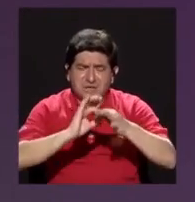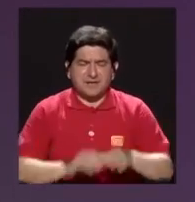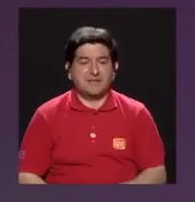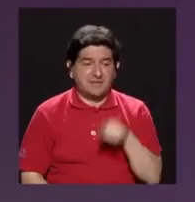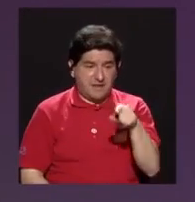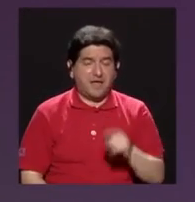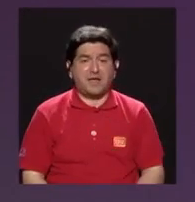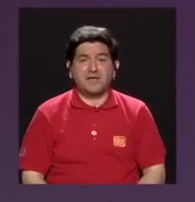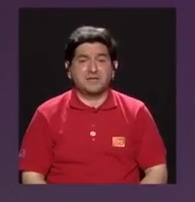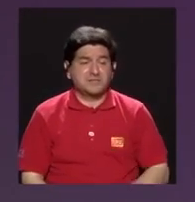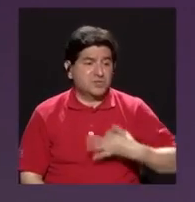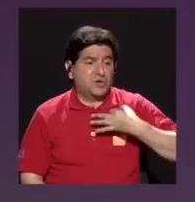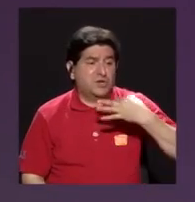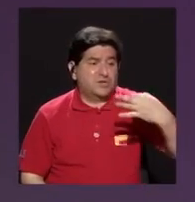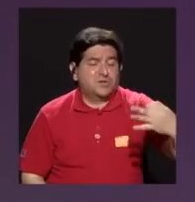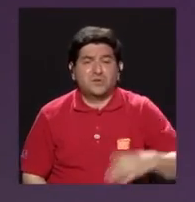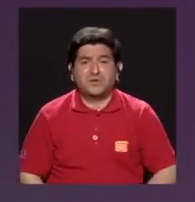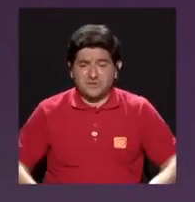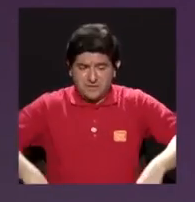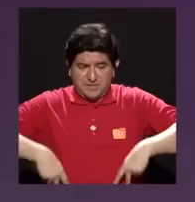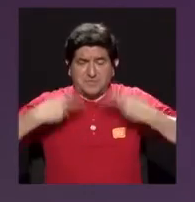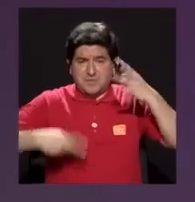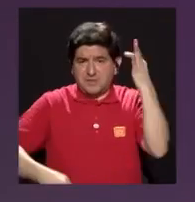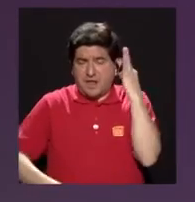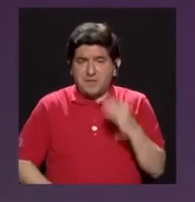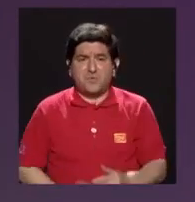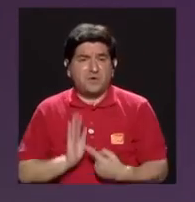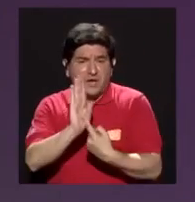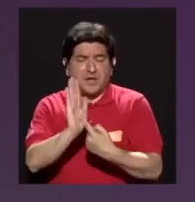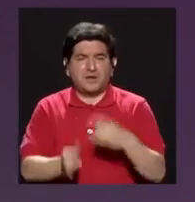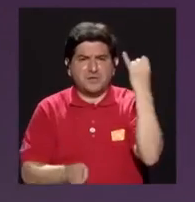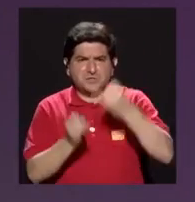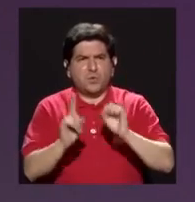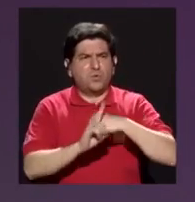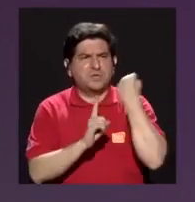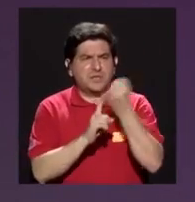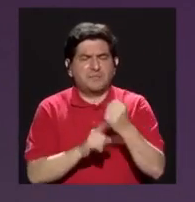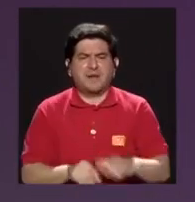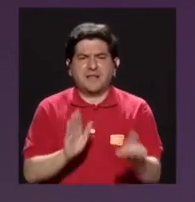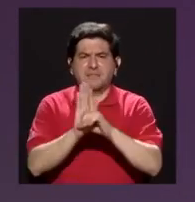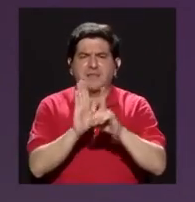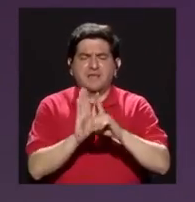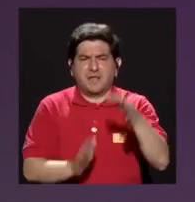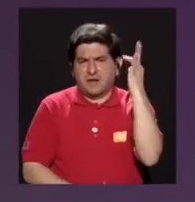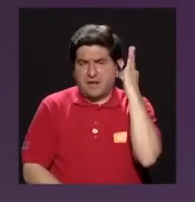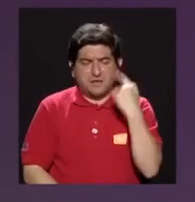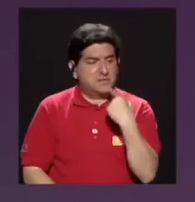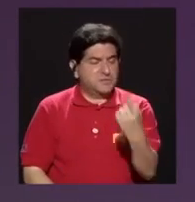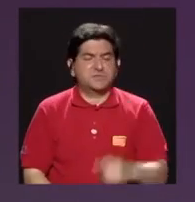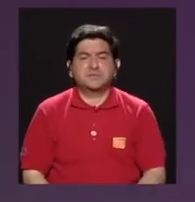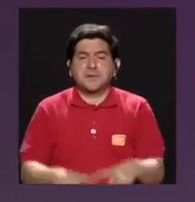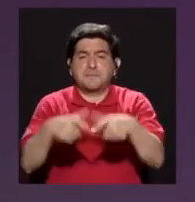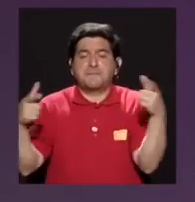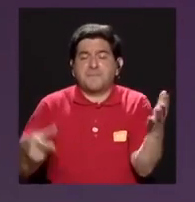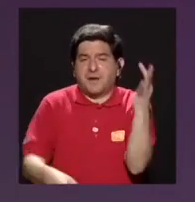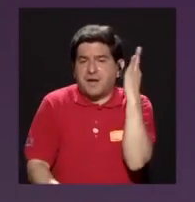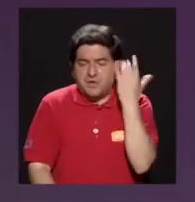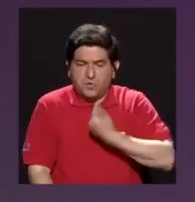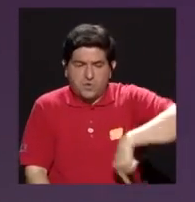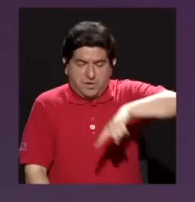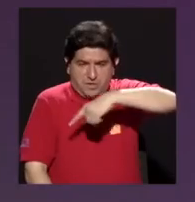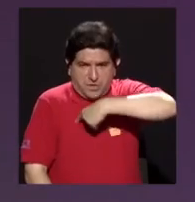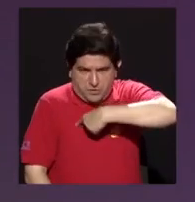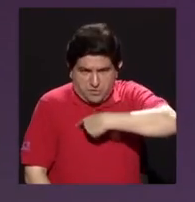traduce en la vida diaria de nosotros las mujeres por ejemplo el último estado de los derechos de las mujeres nos decía que la mayoría de las mujeres hemos